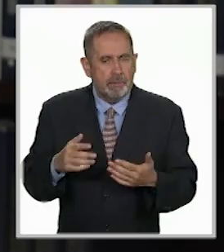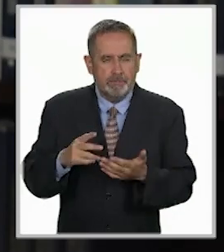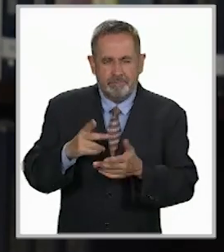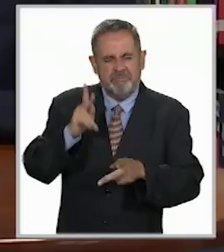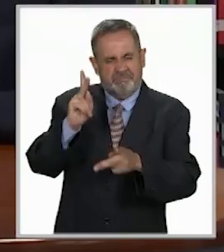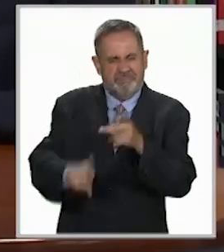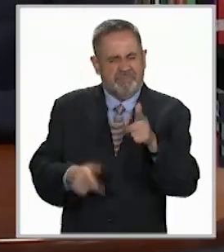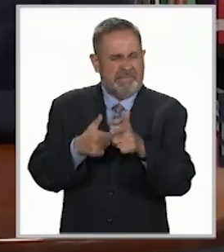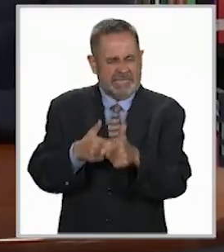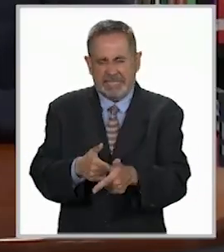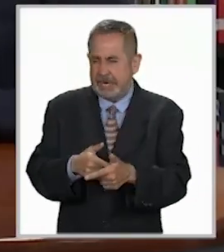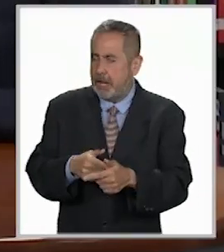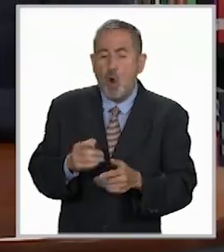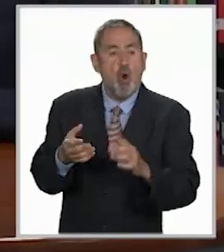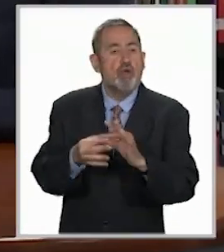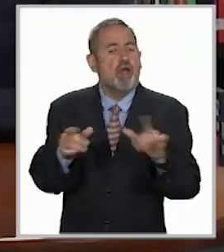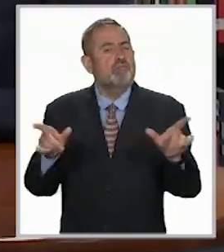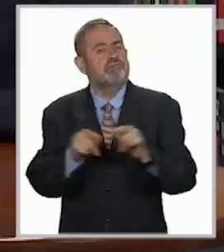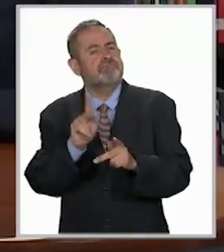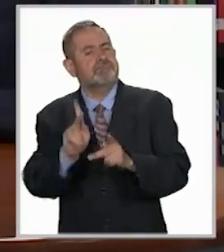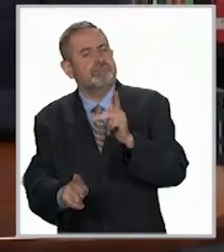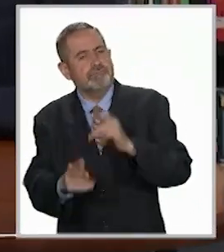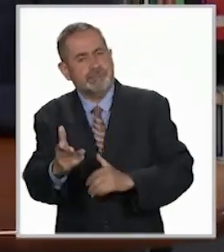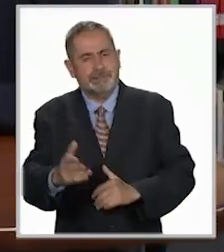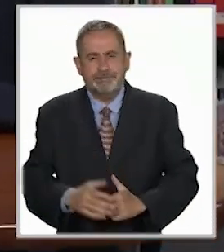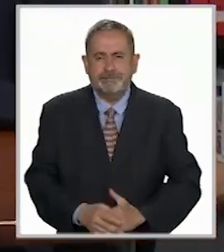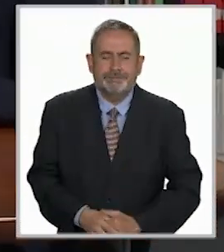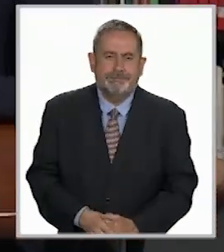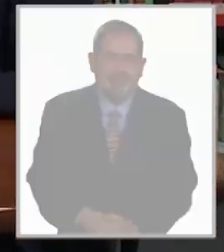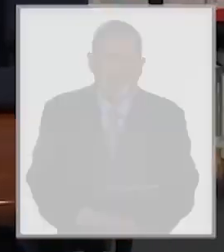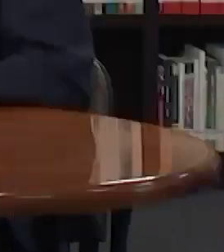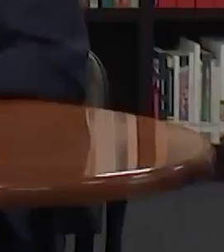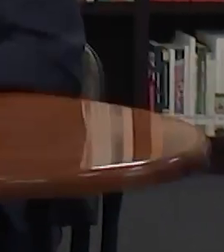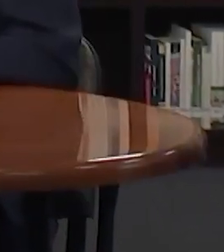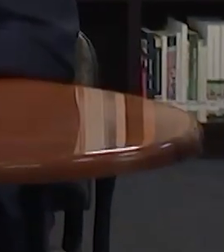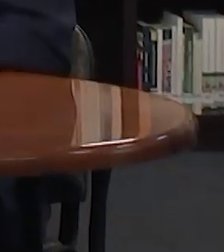otros temas en cuanto regresemos. Por ahora, vamos a una pausa.